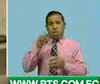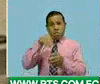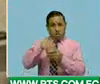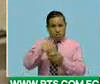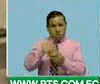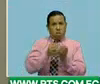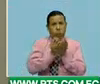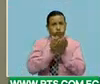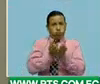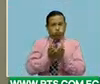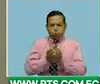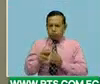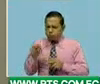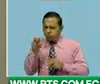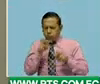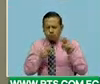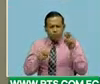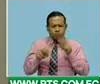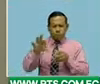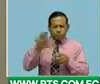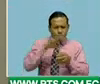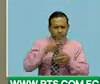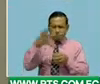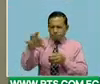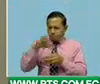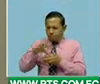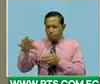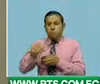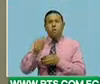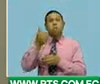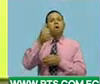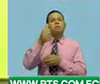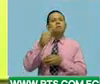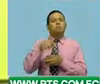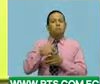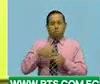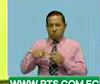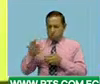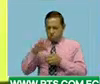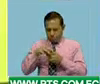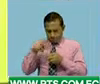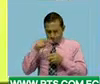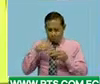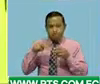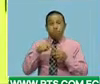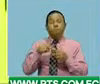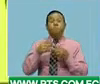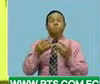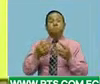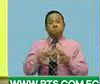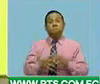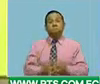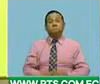la policía levantó cerca de 10 indicios balísticos. Informó Jorge Salazar.